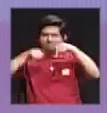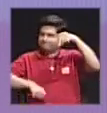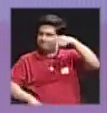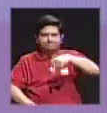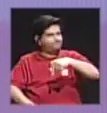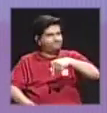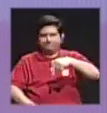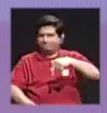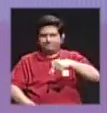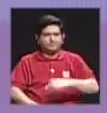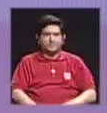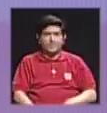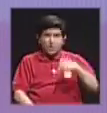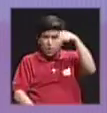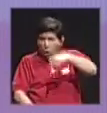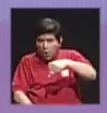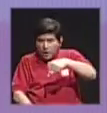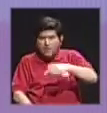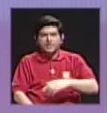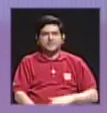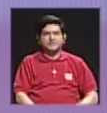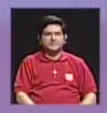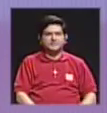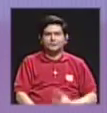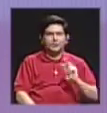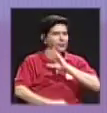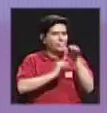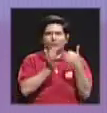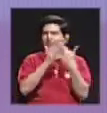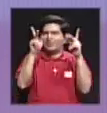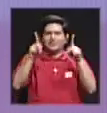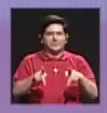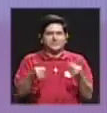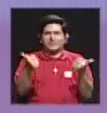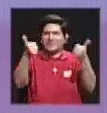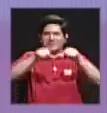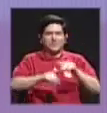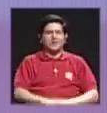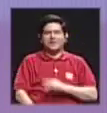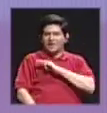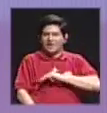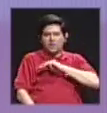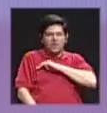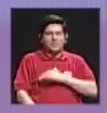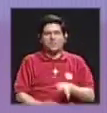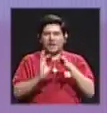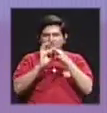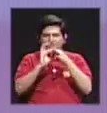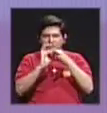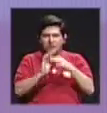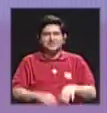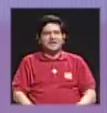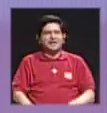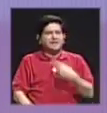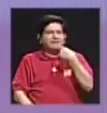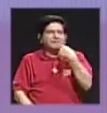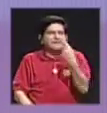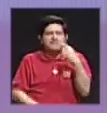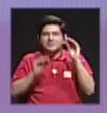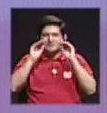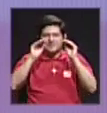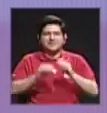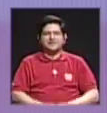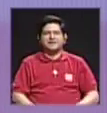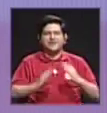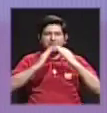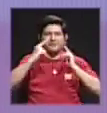en día, ¿verdad? Hoy en día no todo el mundo está de acuerdo con la moral sexual que preconiza la Iglesia Católica. No